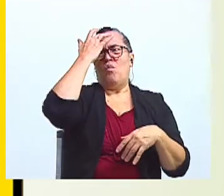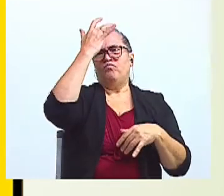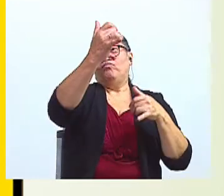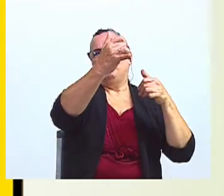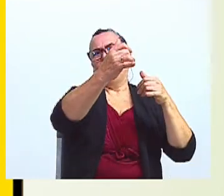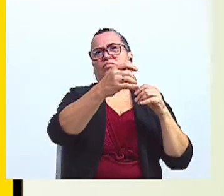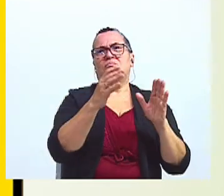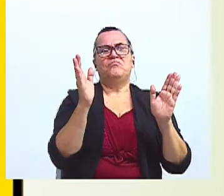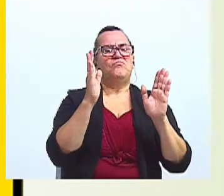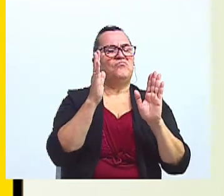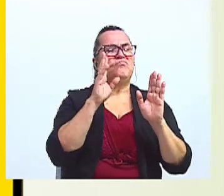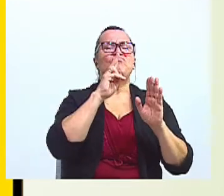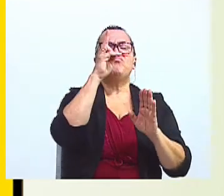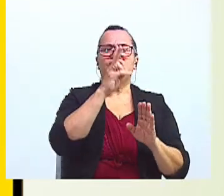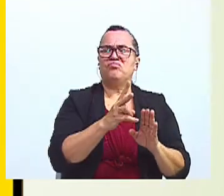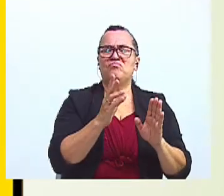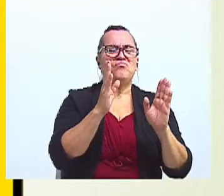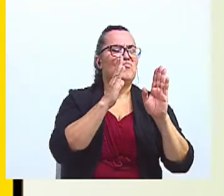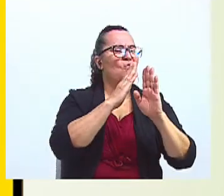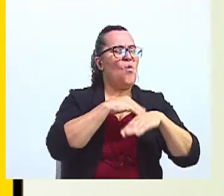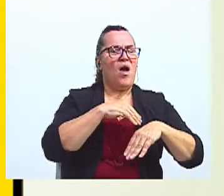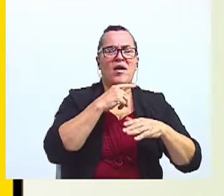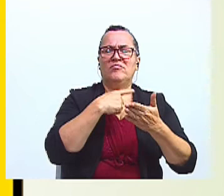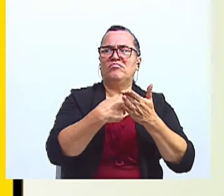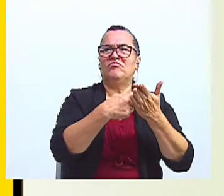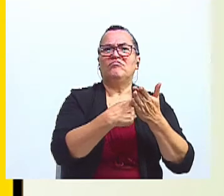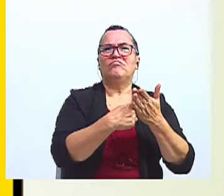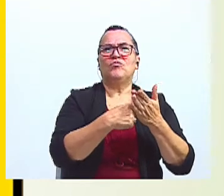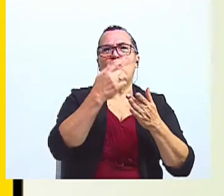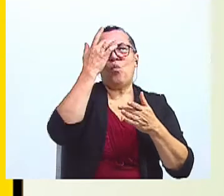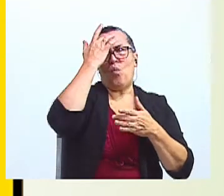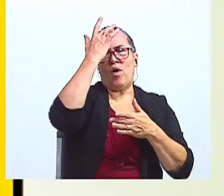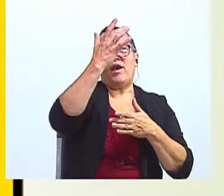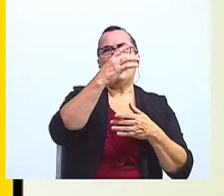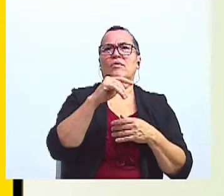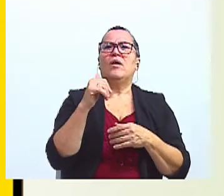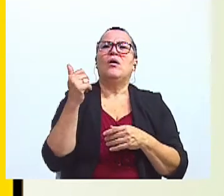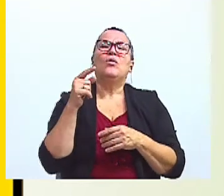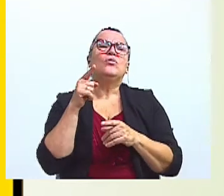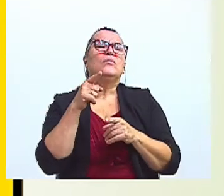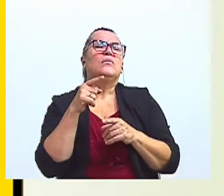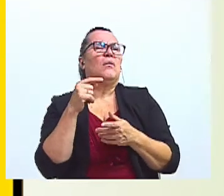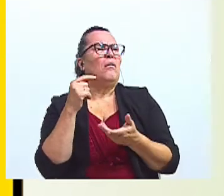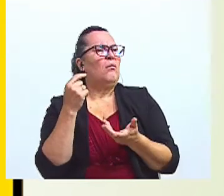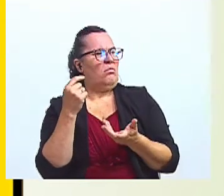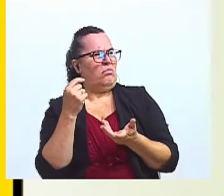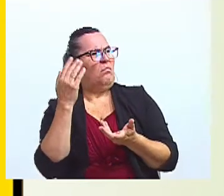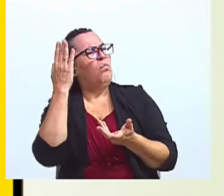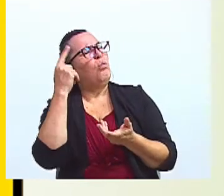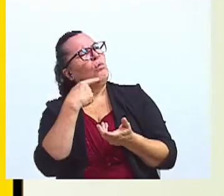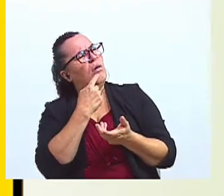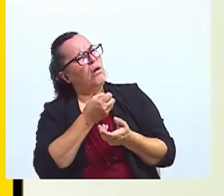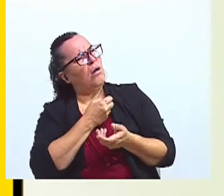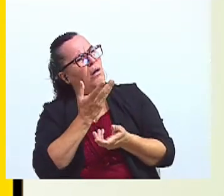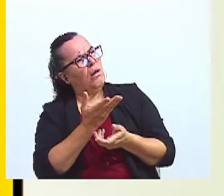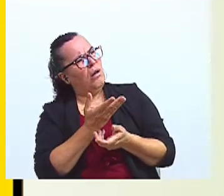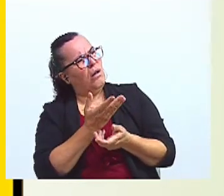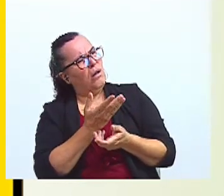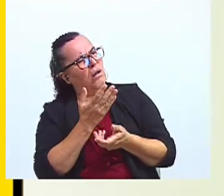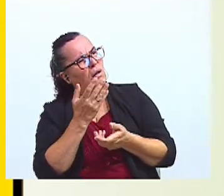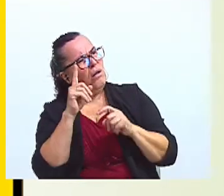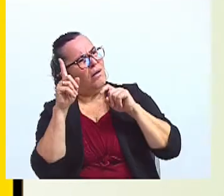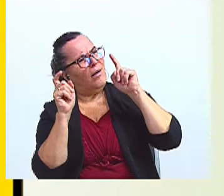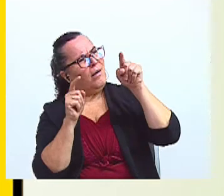sin discusión, un genio. Y el otro pregunta, ¿por qué dices eso? Fíjense